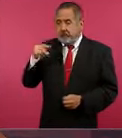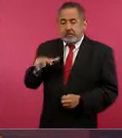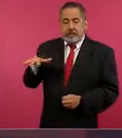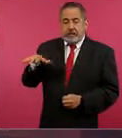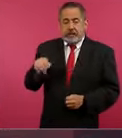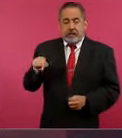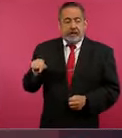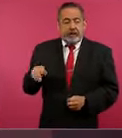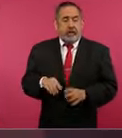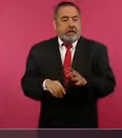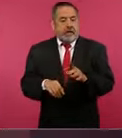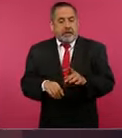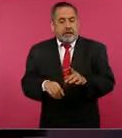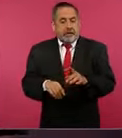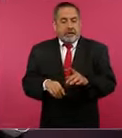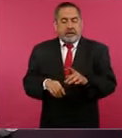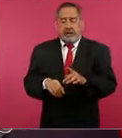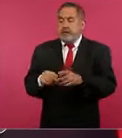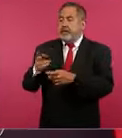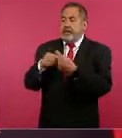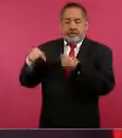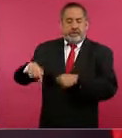Aquí llegan a decir,